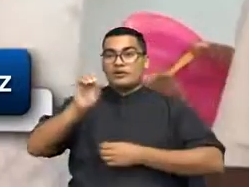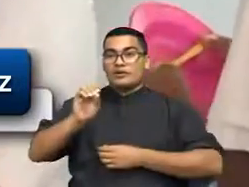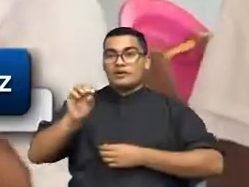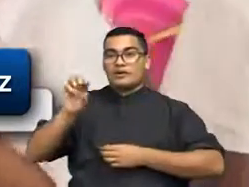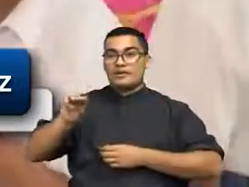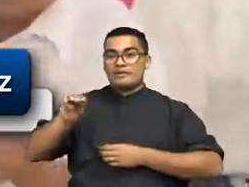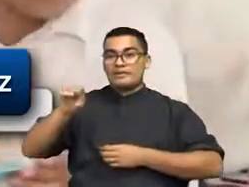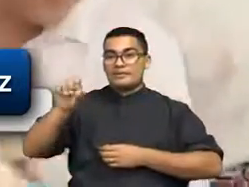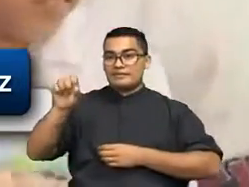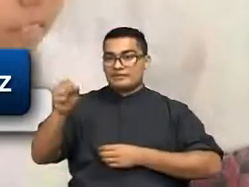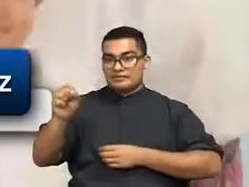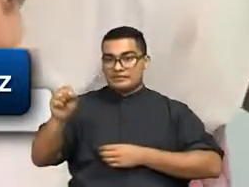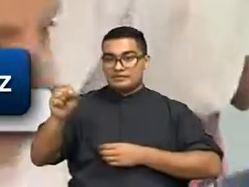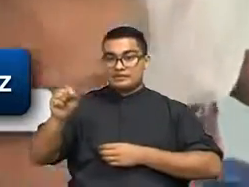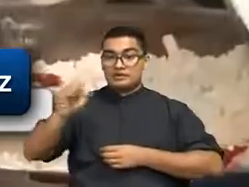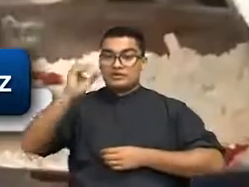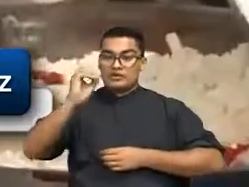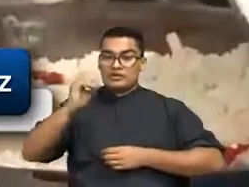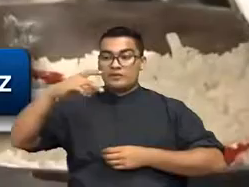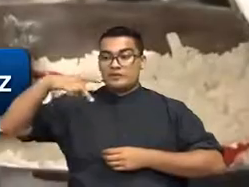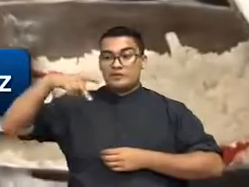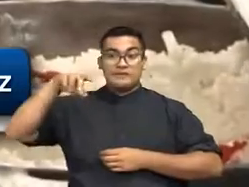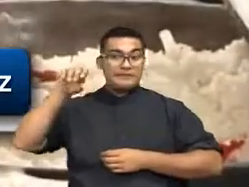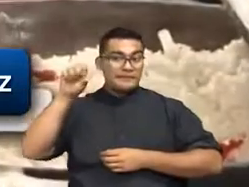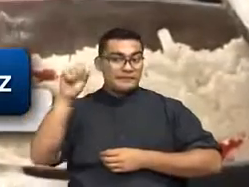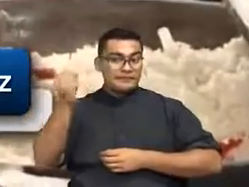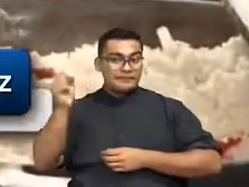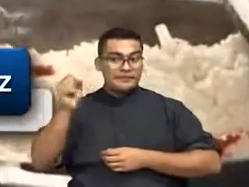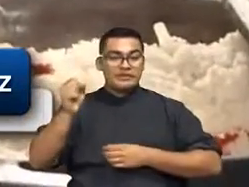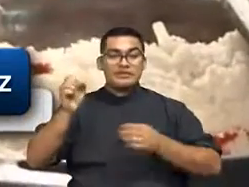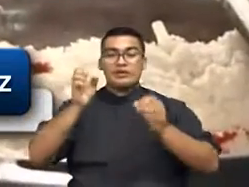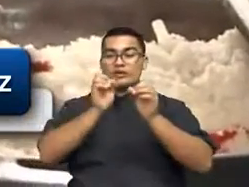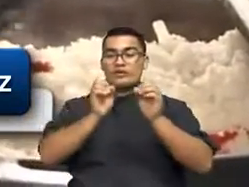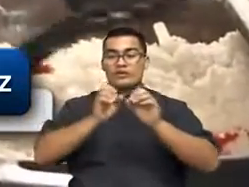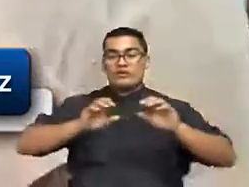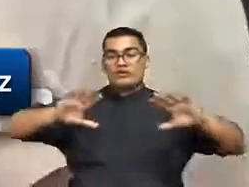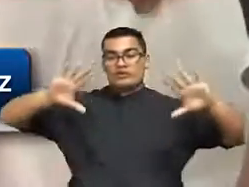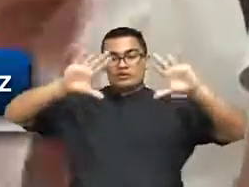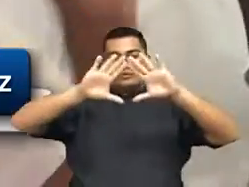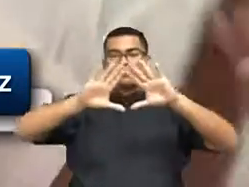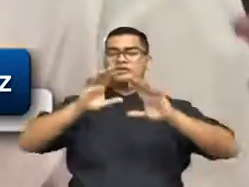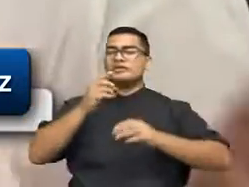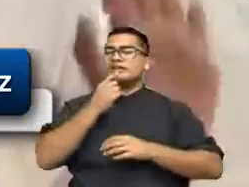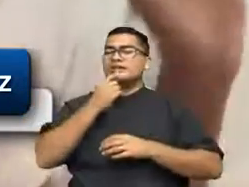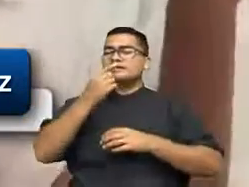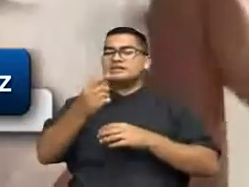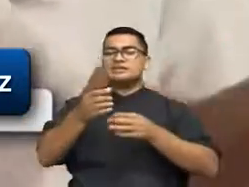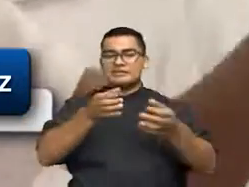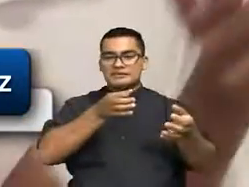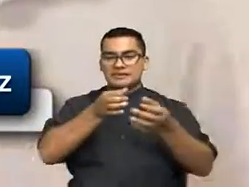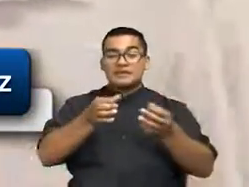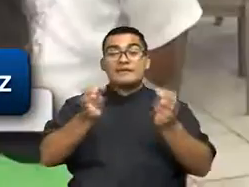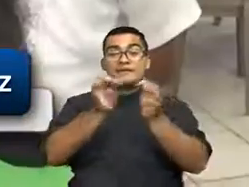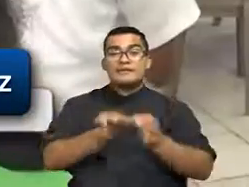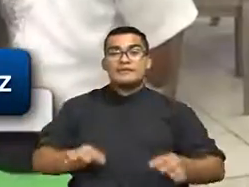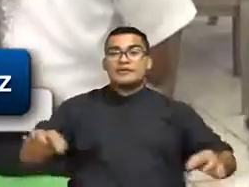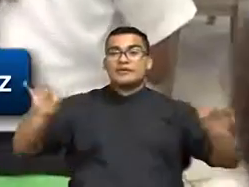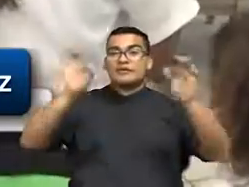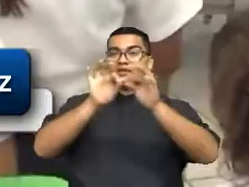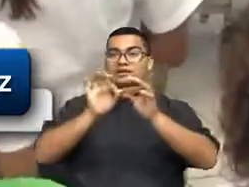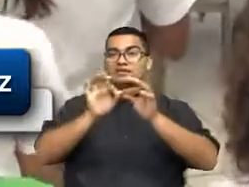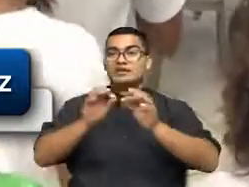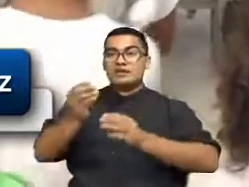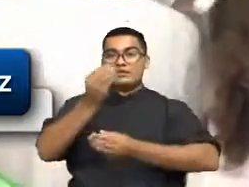Programa de Alimentos de Naciones Unidas, destacaban la importancia de la merienda escolar. Merienda escolar. Como